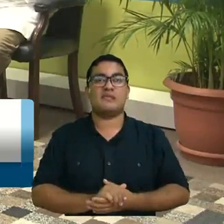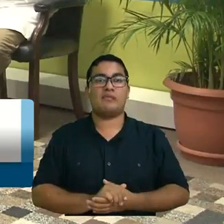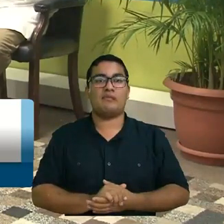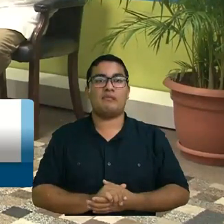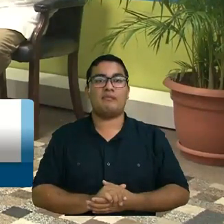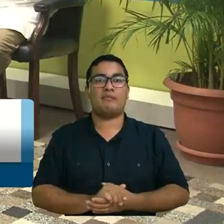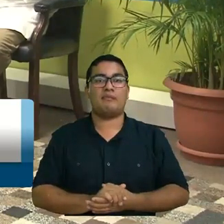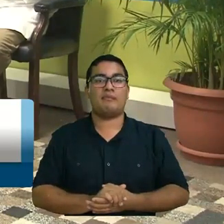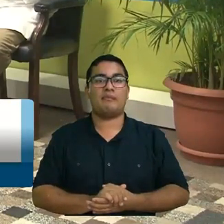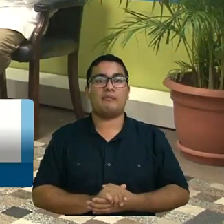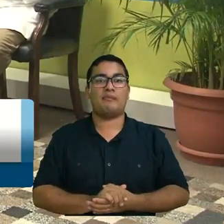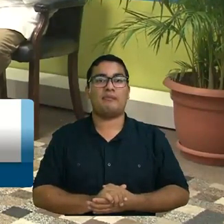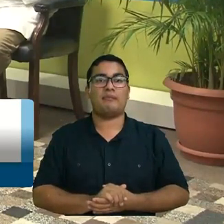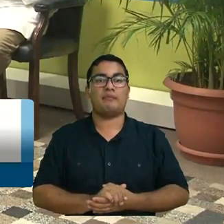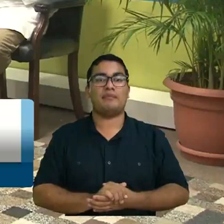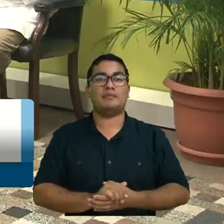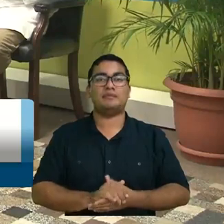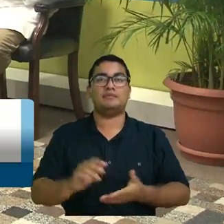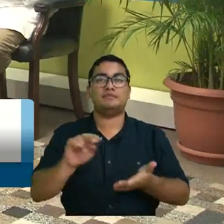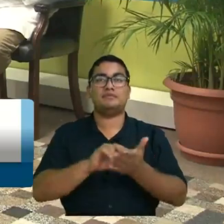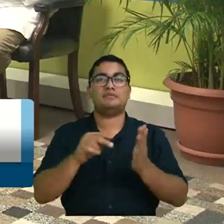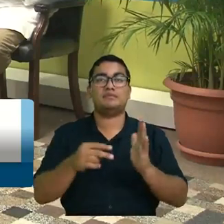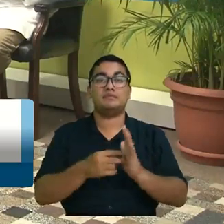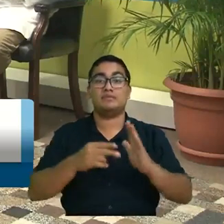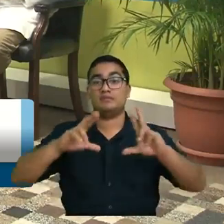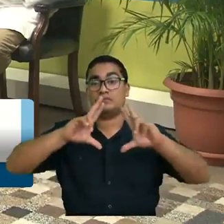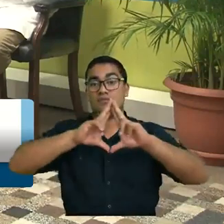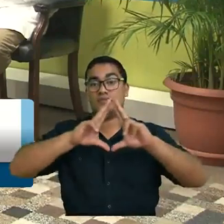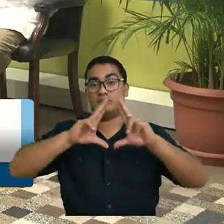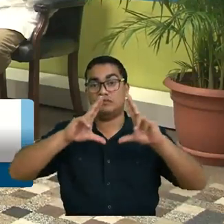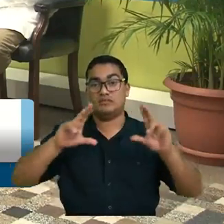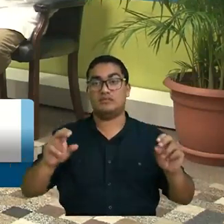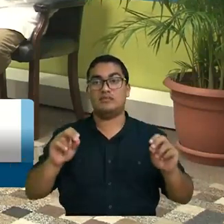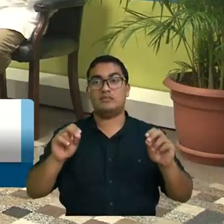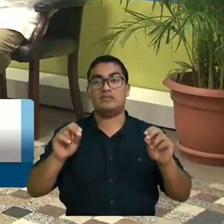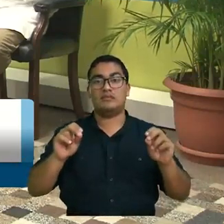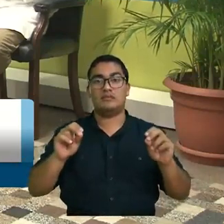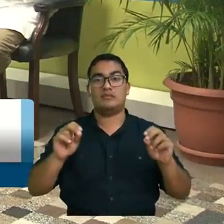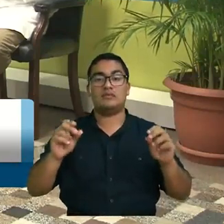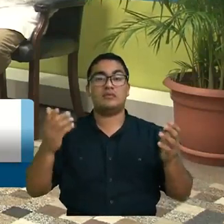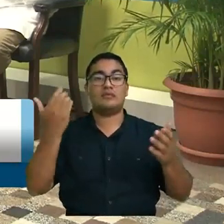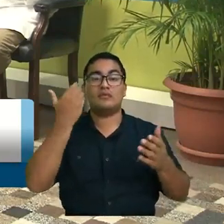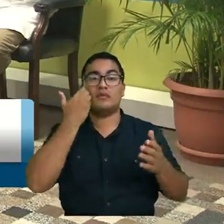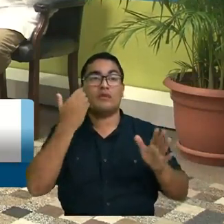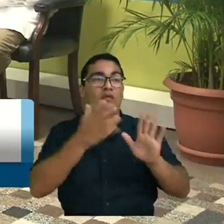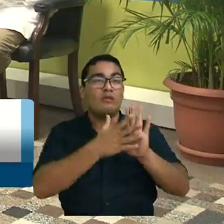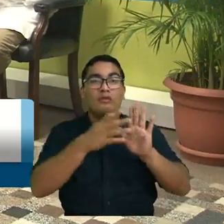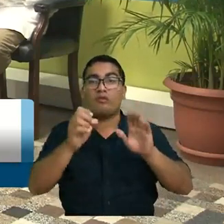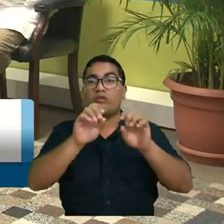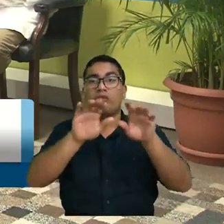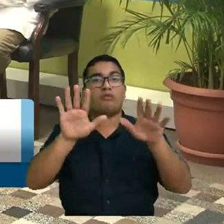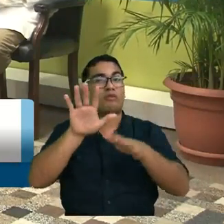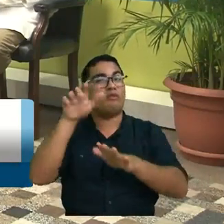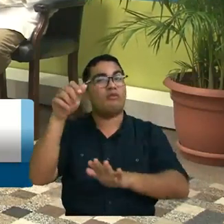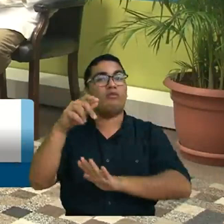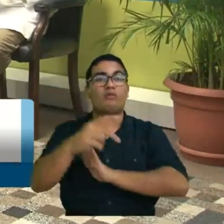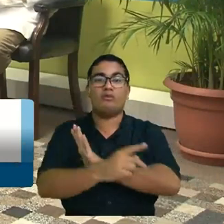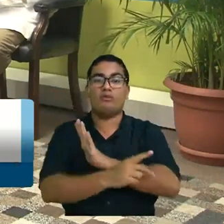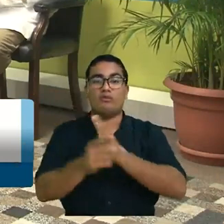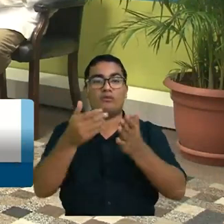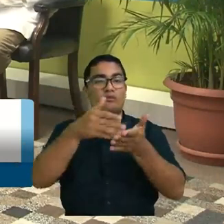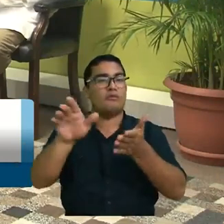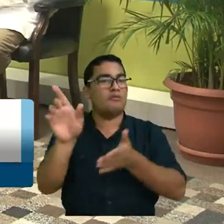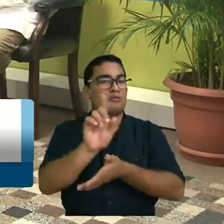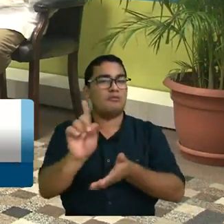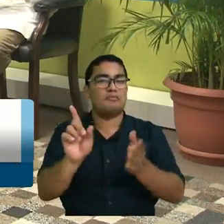y las medidas hacen que la transmisión entre un país y la otra pues sean más cortas y no se transmitan tan fácilmente.